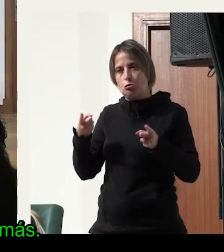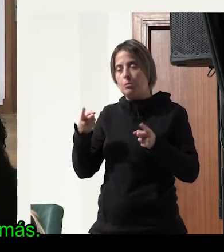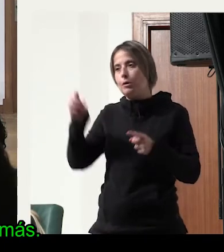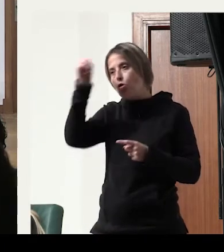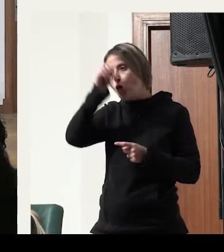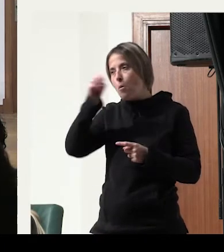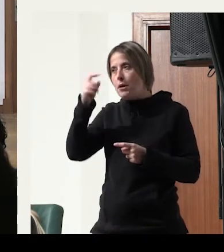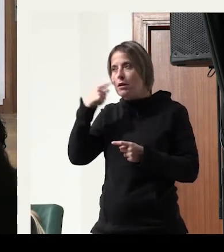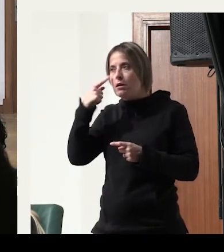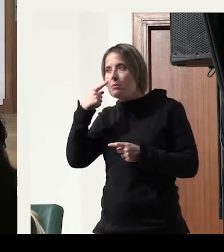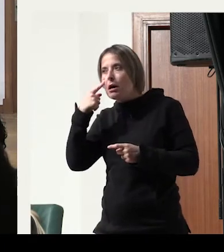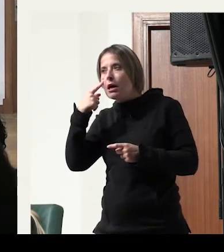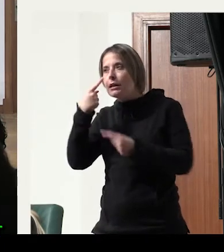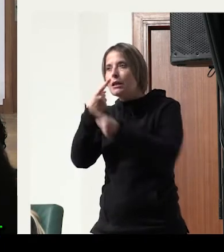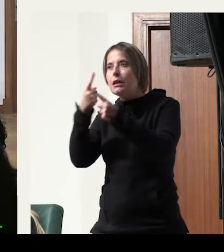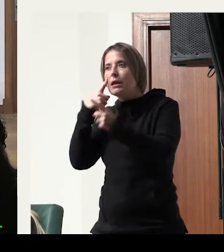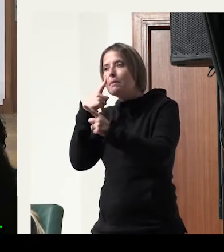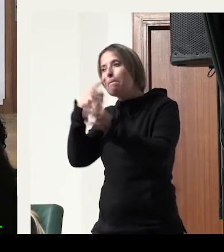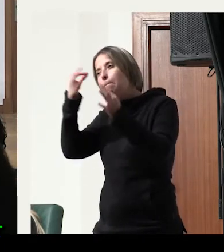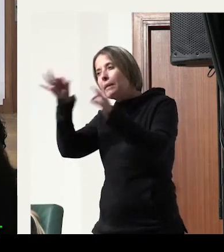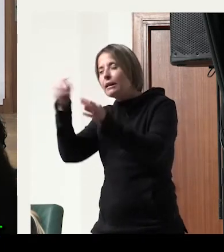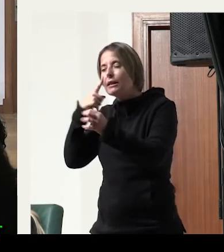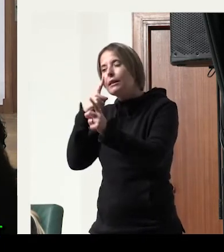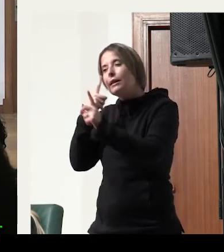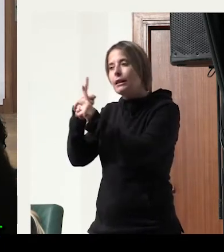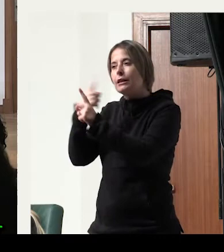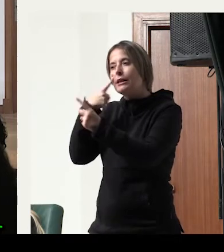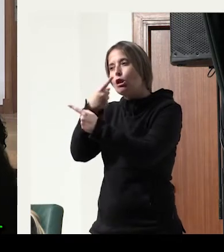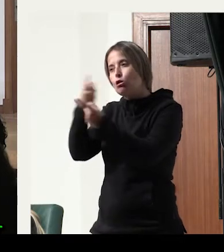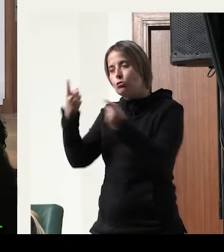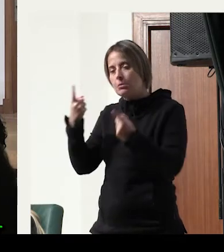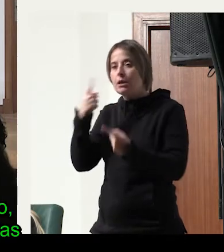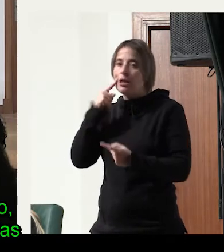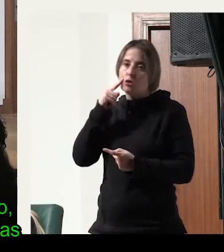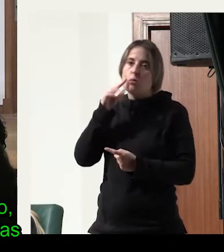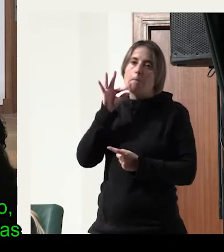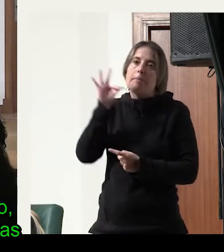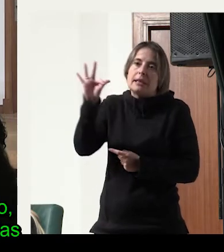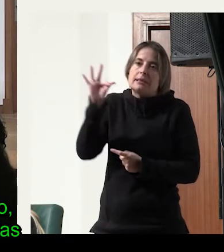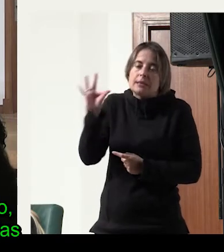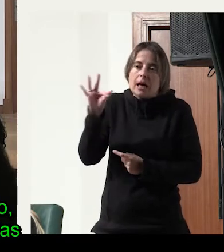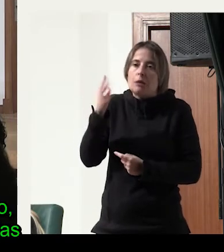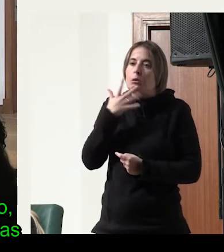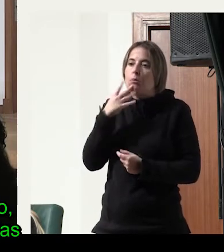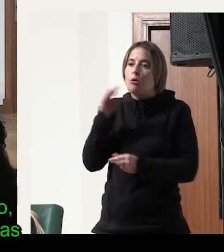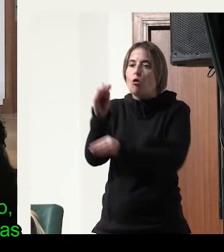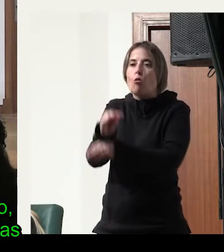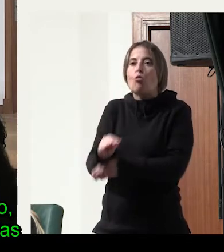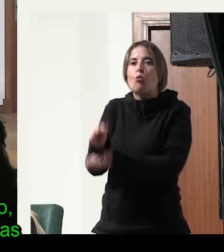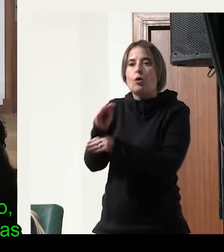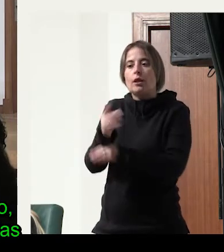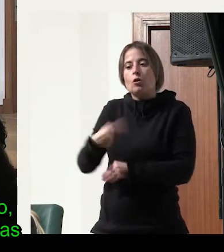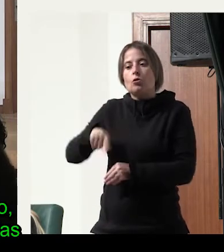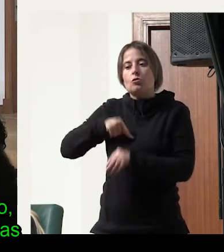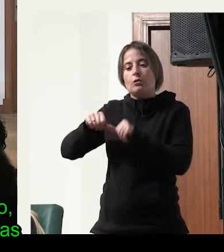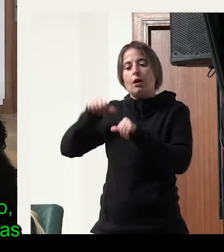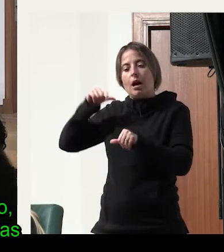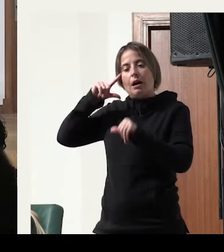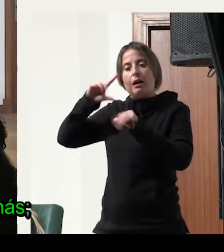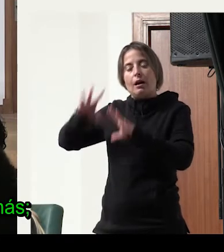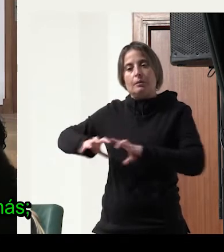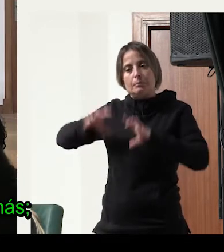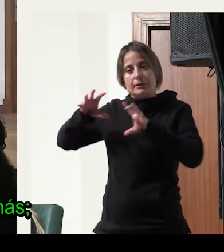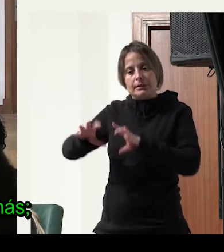pendiente de los demás. Eso tiene ventajas, quiero decir, podemos aportar en todo lo que tiene que ver con los cuidados, por ejemplo, porque hemos aprendido, hemos